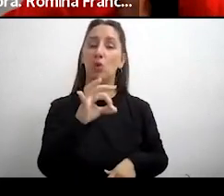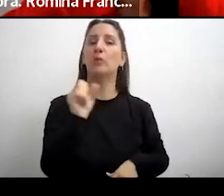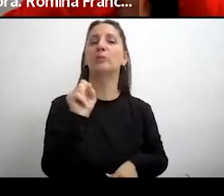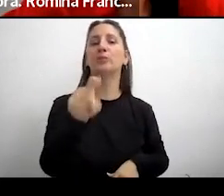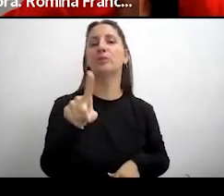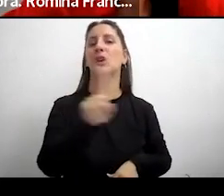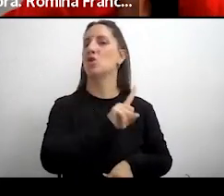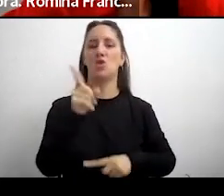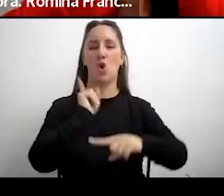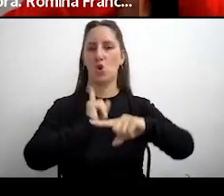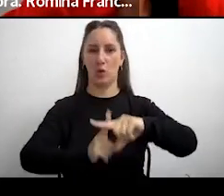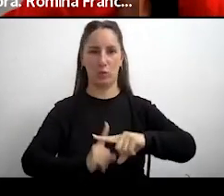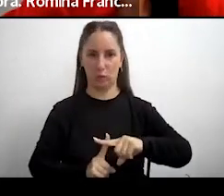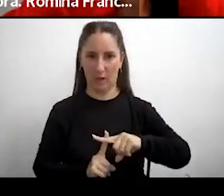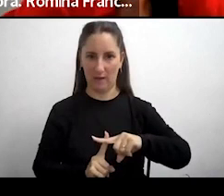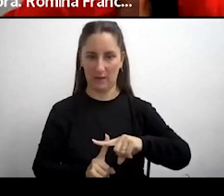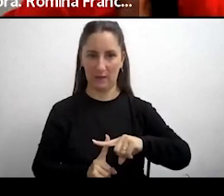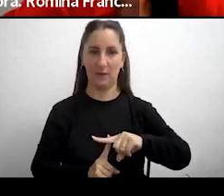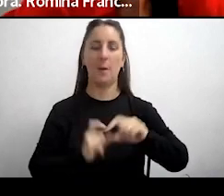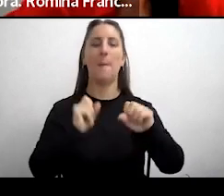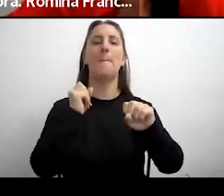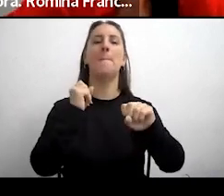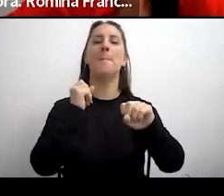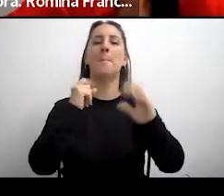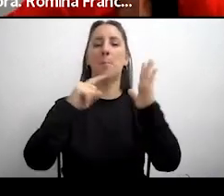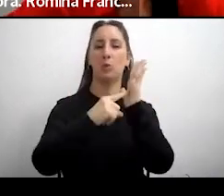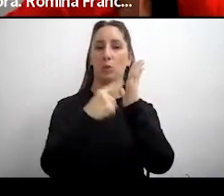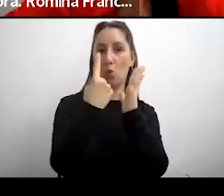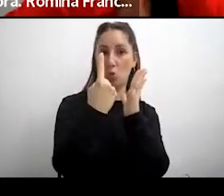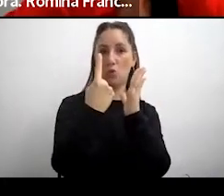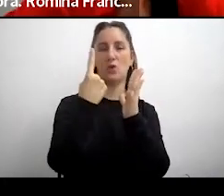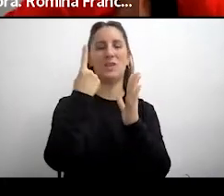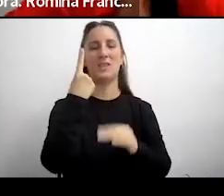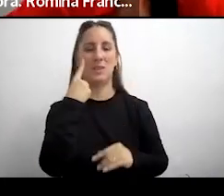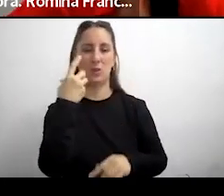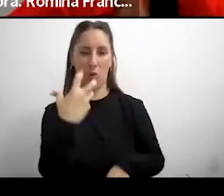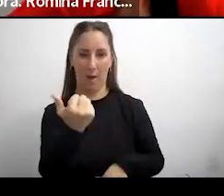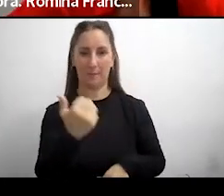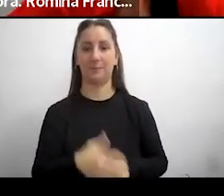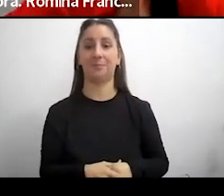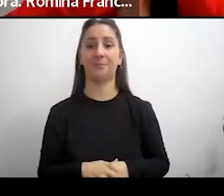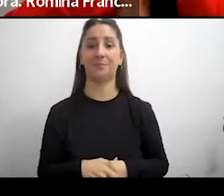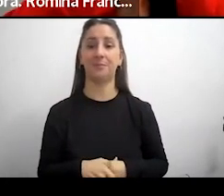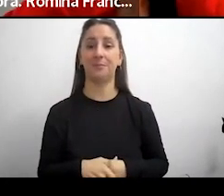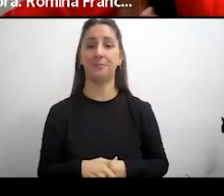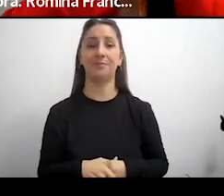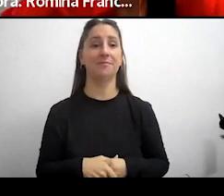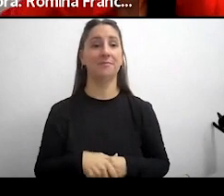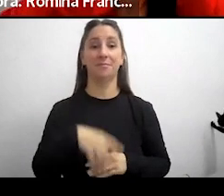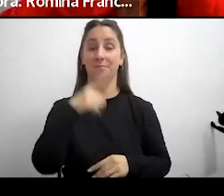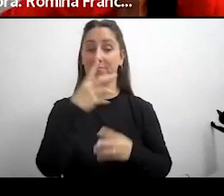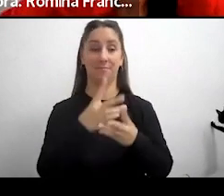no computables por el puntito 1 del inciso A. Y ya casi para